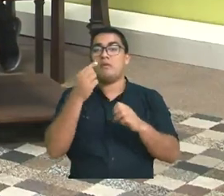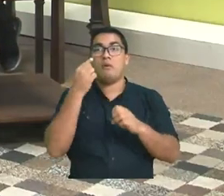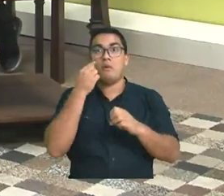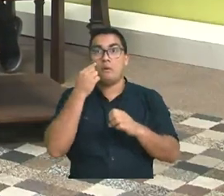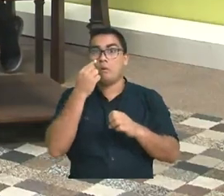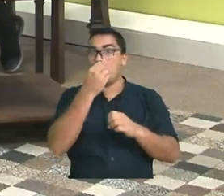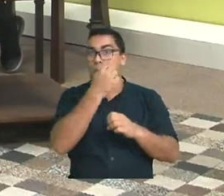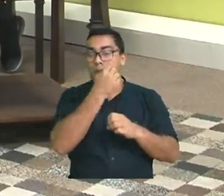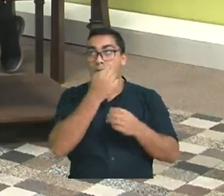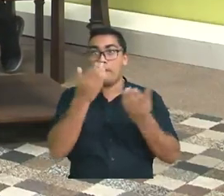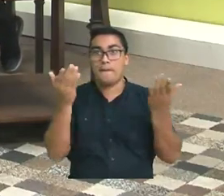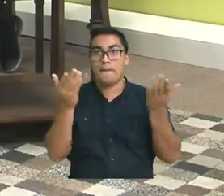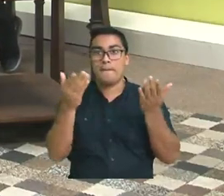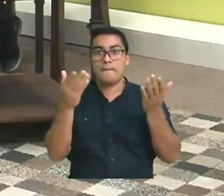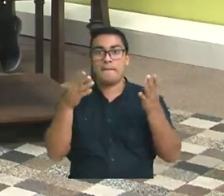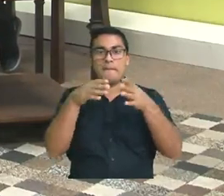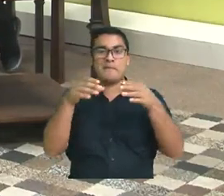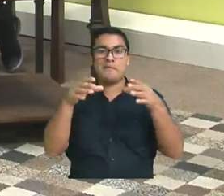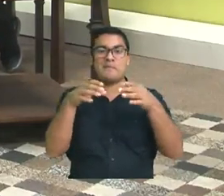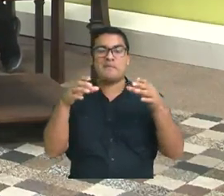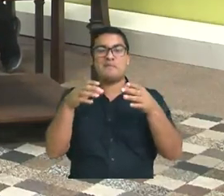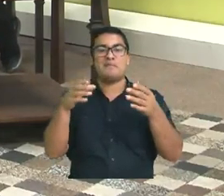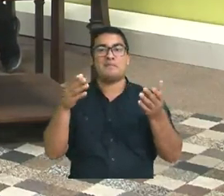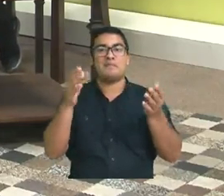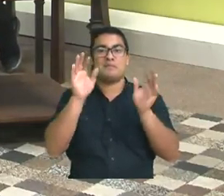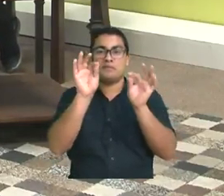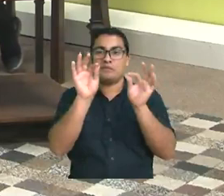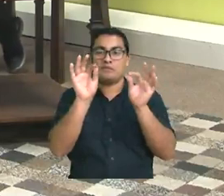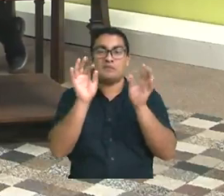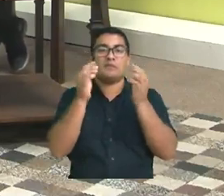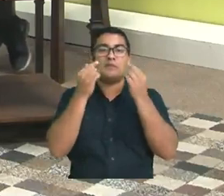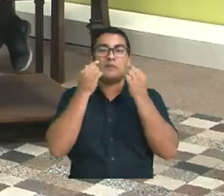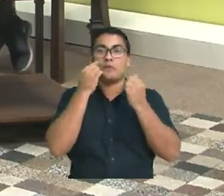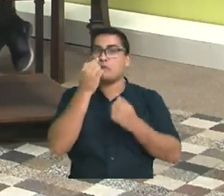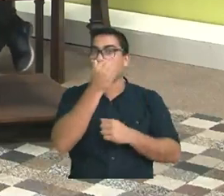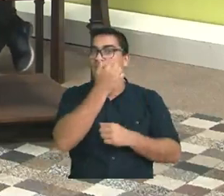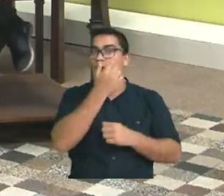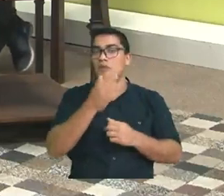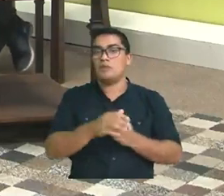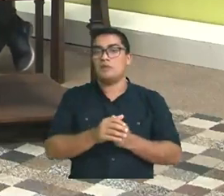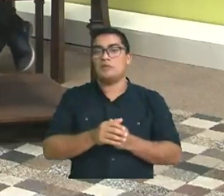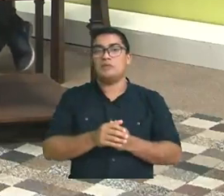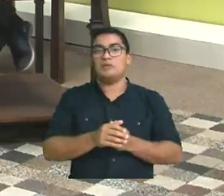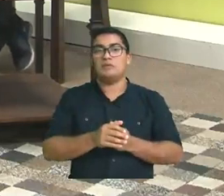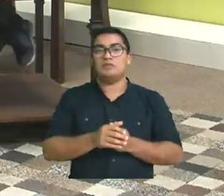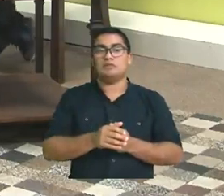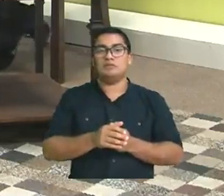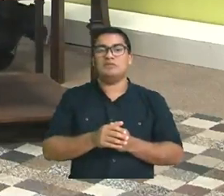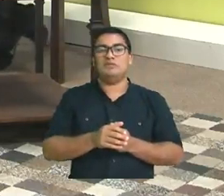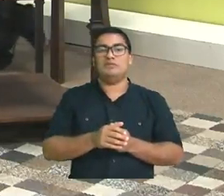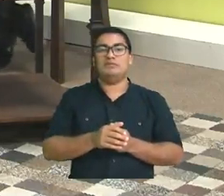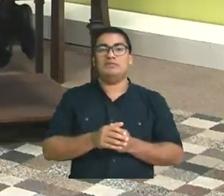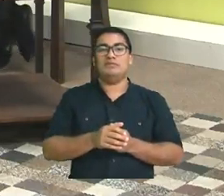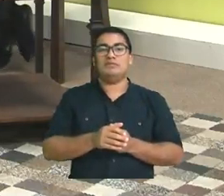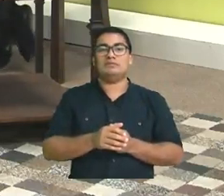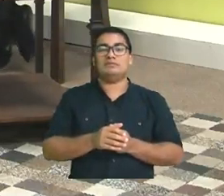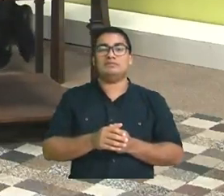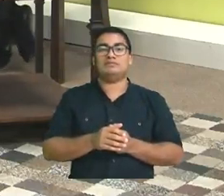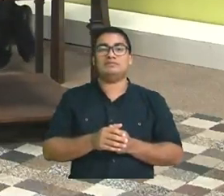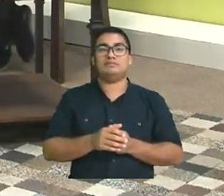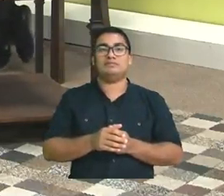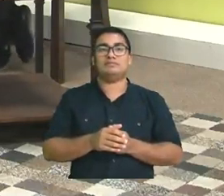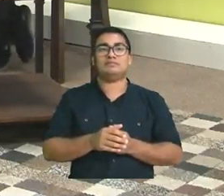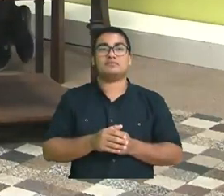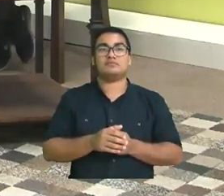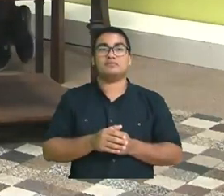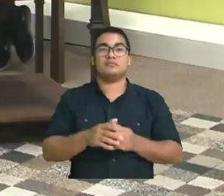las células caliciformes, que son encargadas de la producción de moco para las lágrimas. La lágrima, aparte de, no sé si es como una sensación